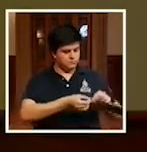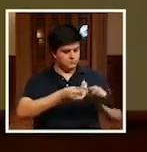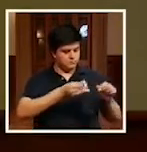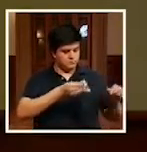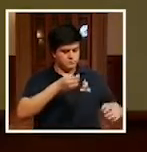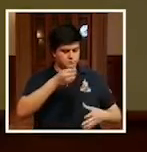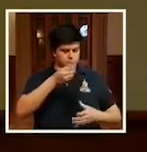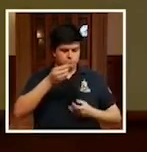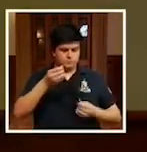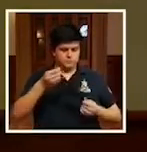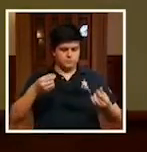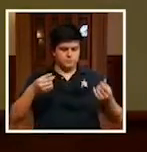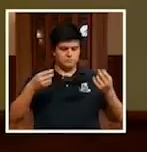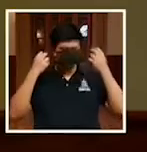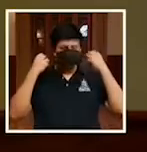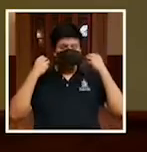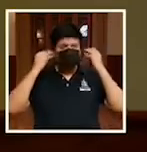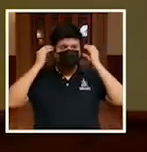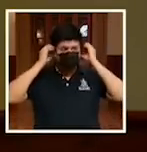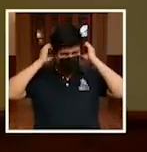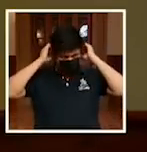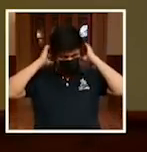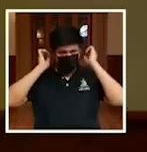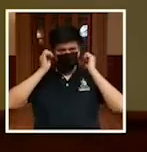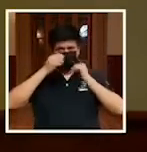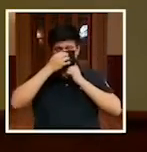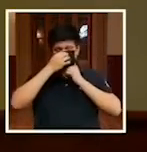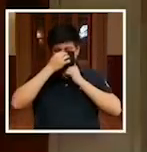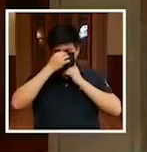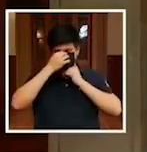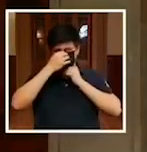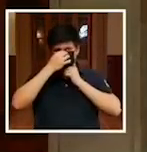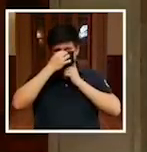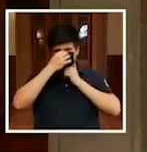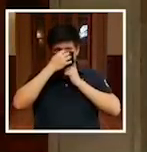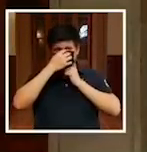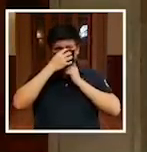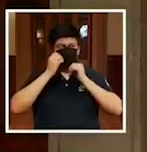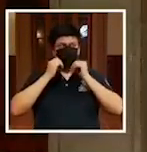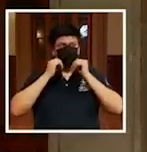imágenes de Aarón Armenta y Jesús Monjarás, Cintia Elizondo, Noticias 28.